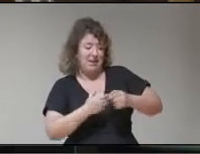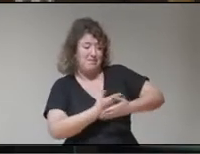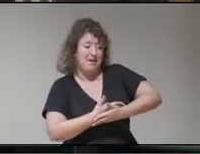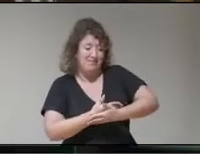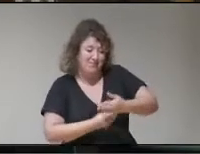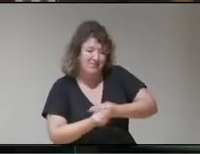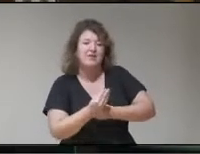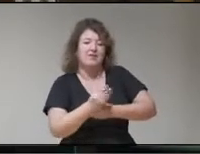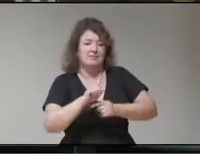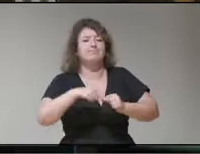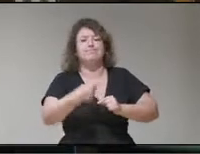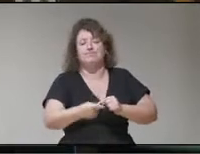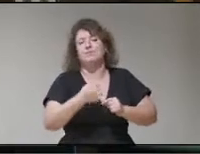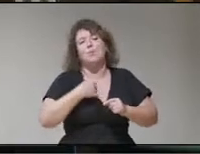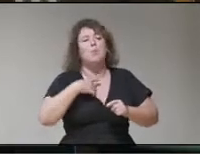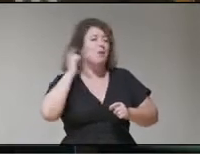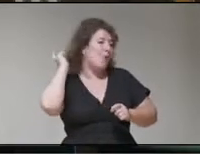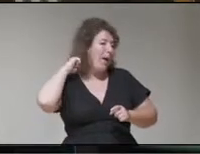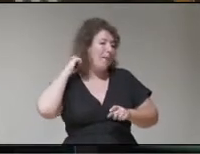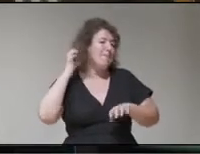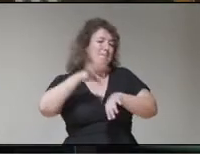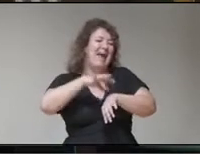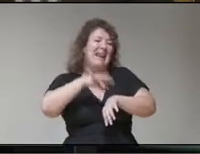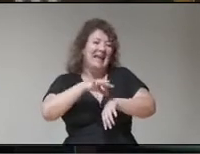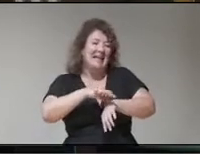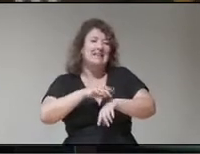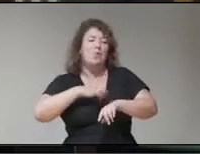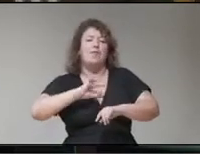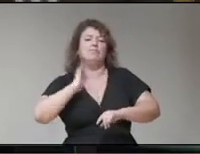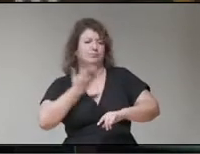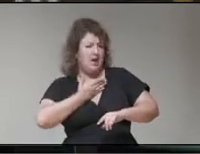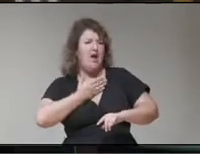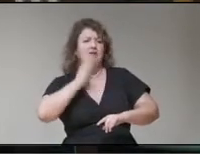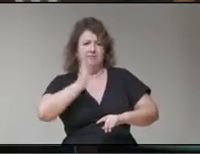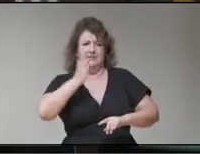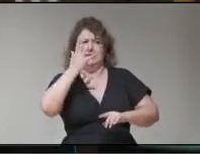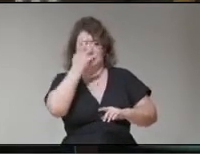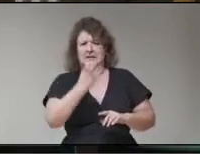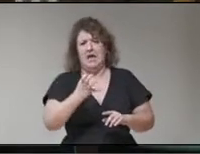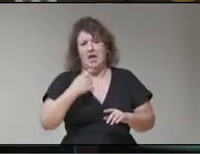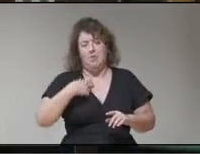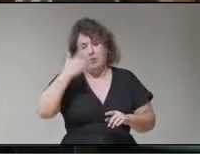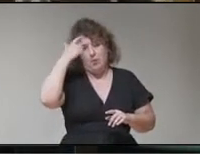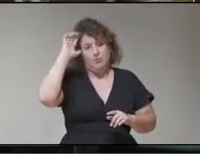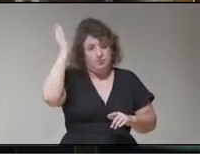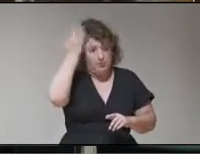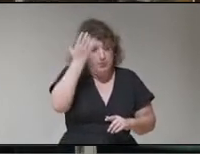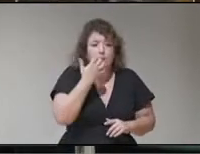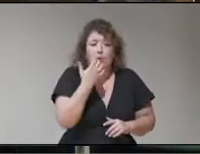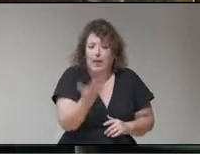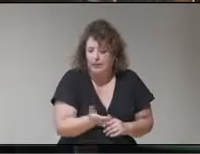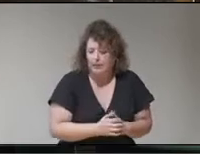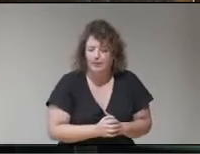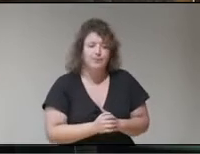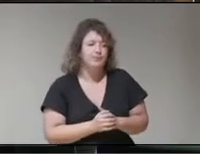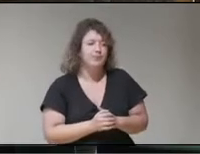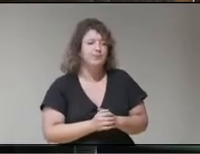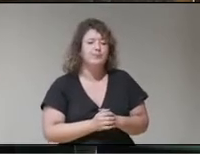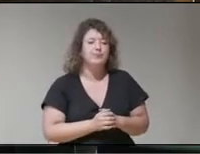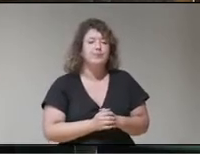y producción de una meningitis que puede provocar alteraciones muy serias a nivel mental, por ejemplo. ¿De acuerdo?